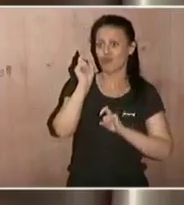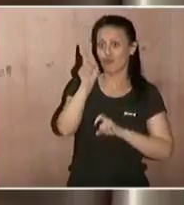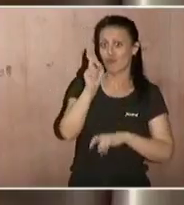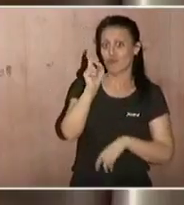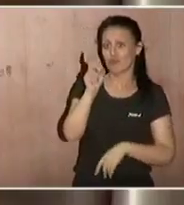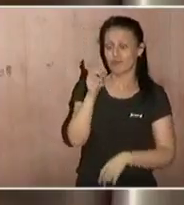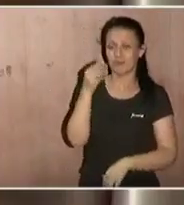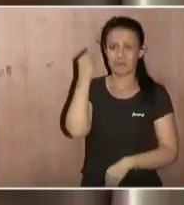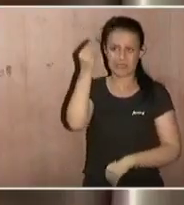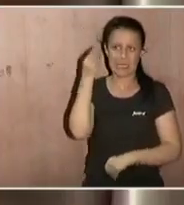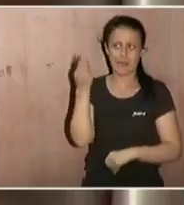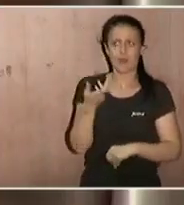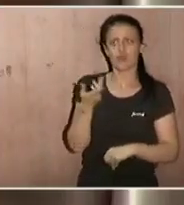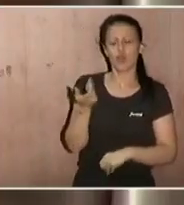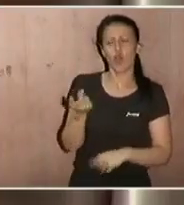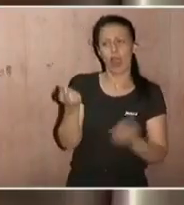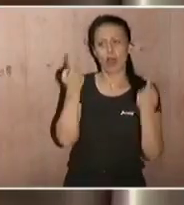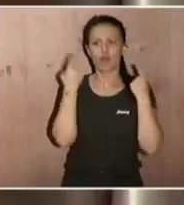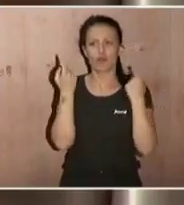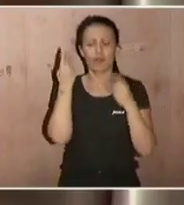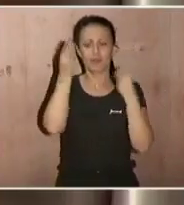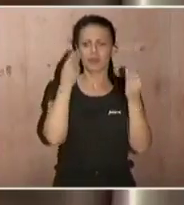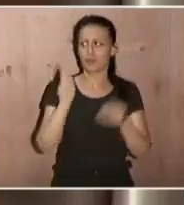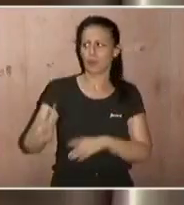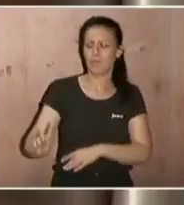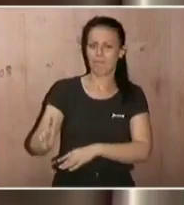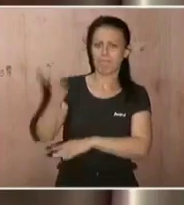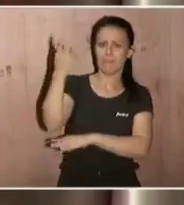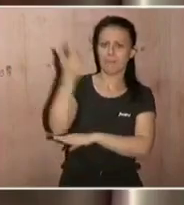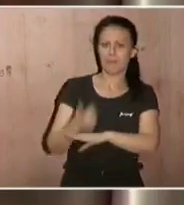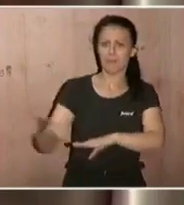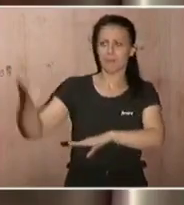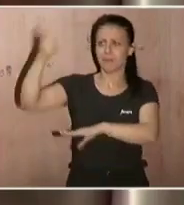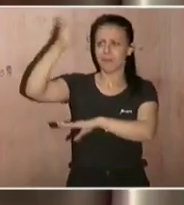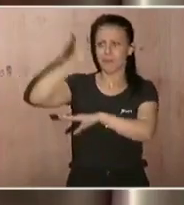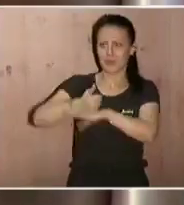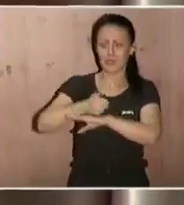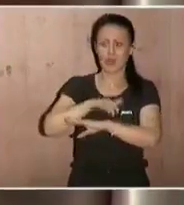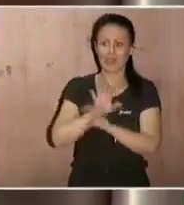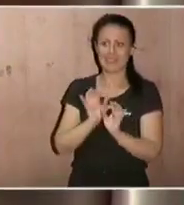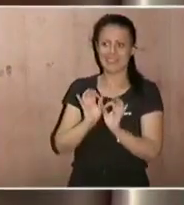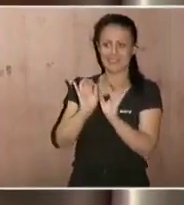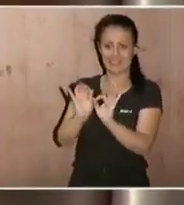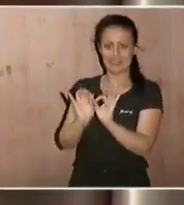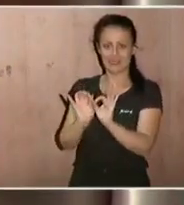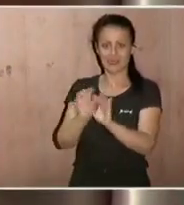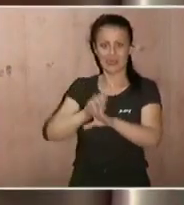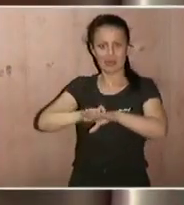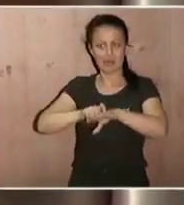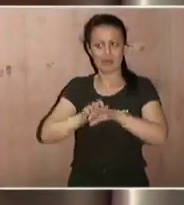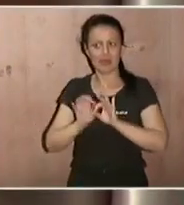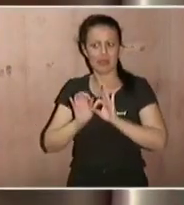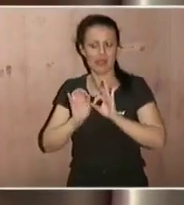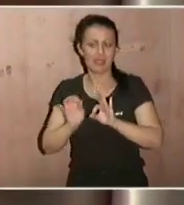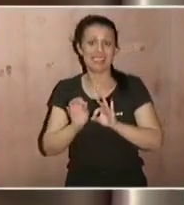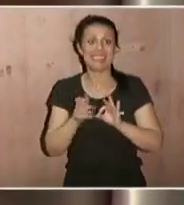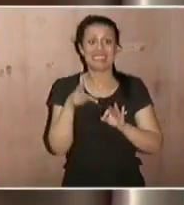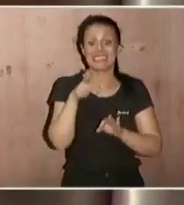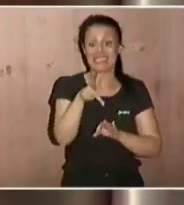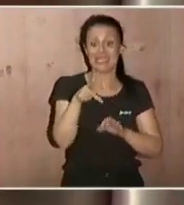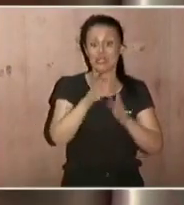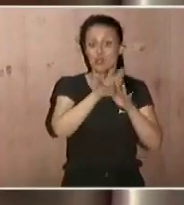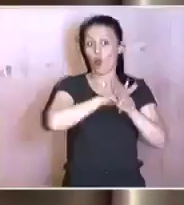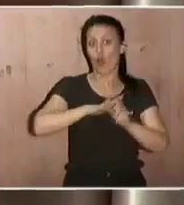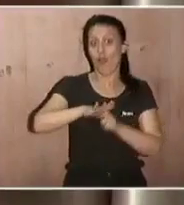el precursor o pionero en la construcción y elaboración de esa disciplina poliédrica o polimórfica que es el derecho